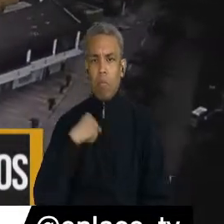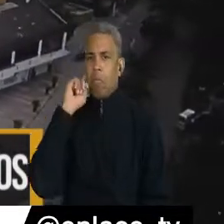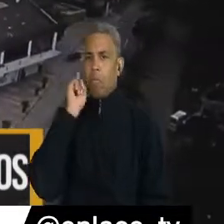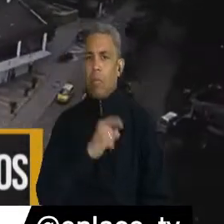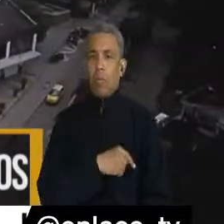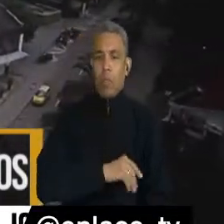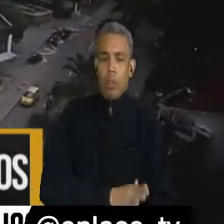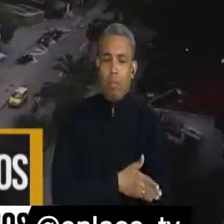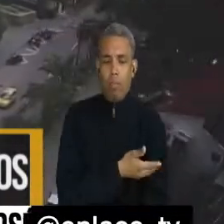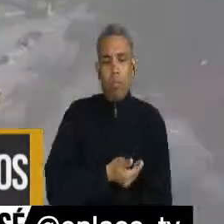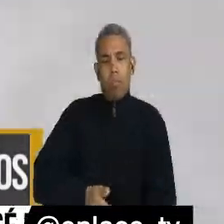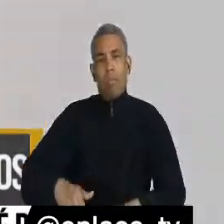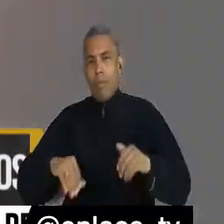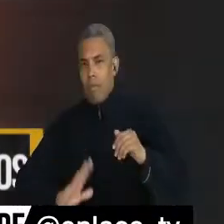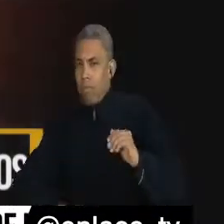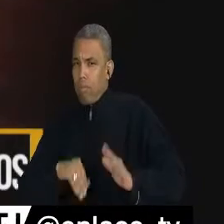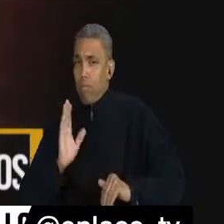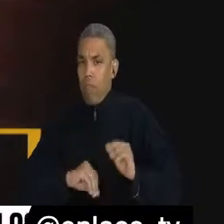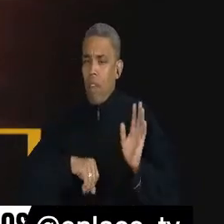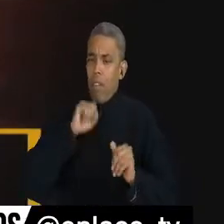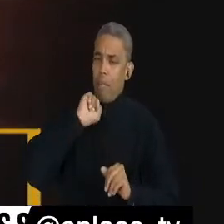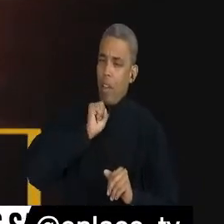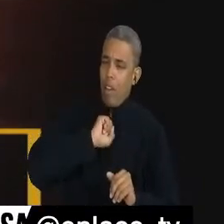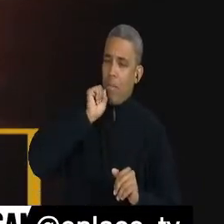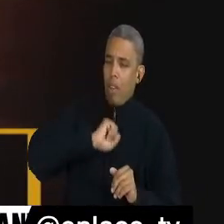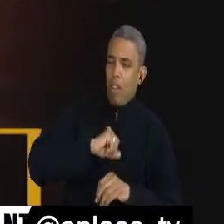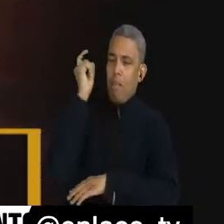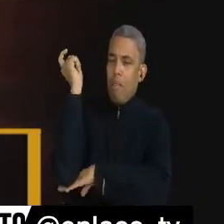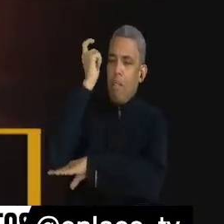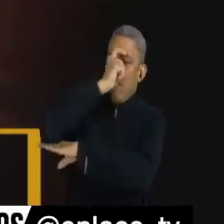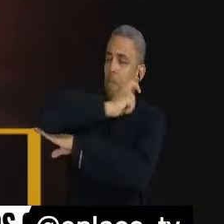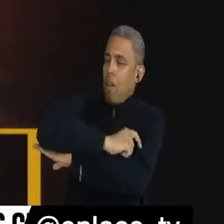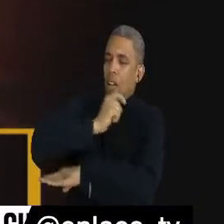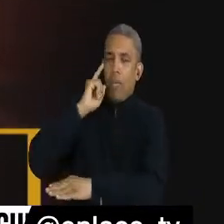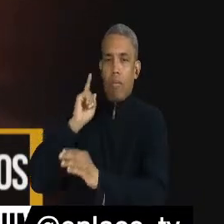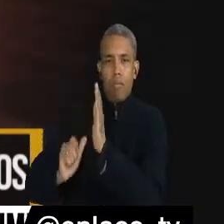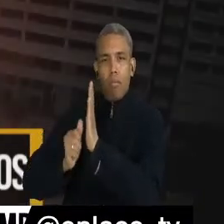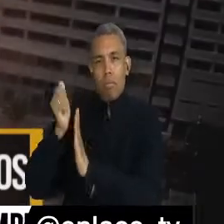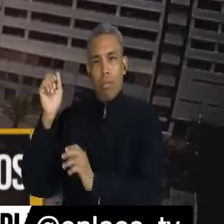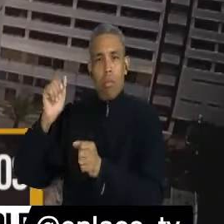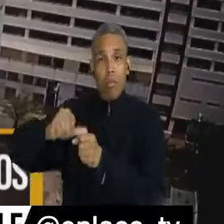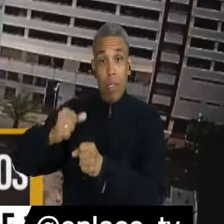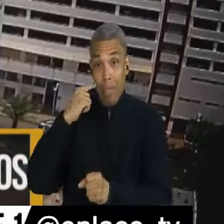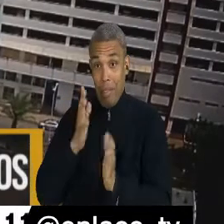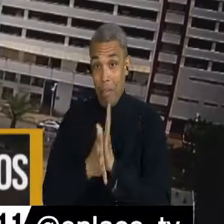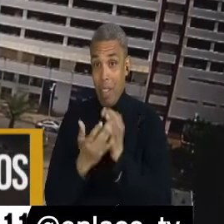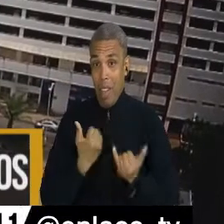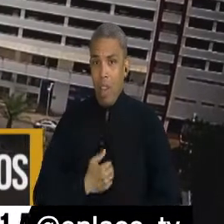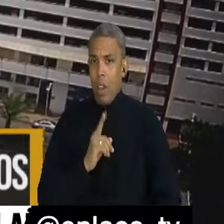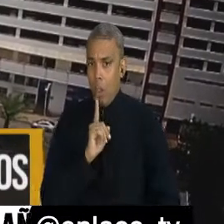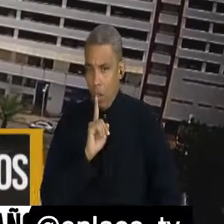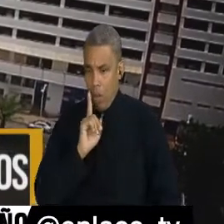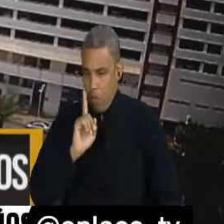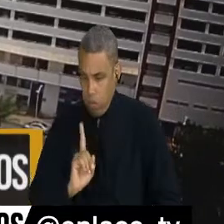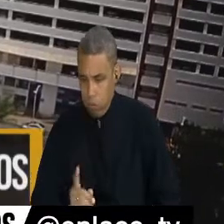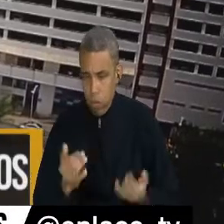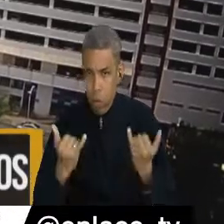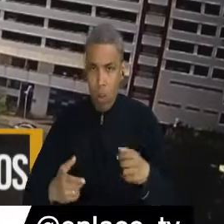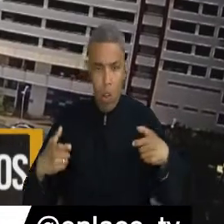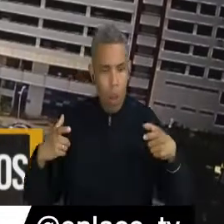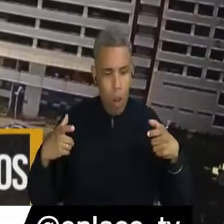de petróleo. Barranca... Un día como hoy se coloca una velita más a la historia de Barranca Bermeja. 95 años se está cumpliendo la